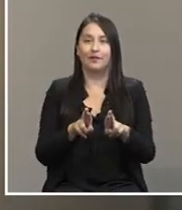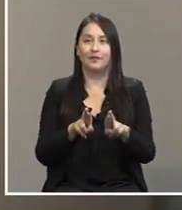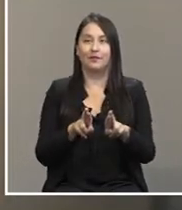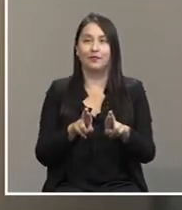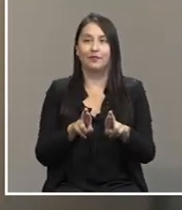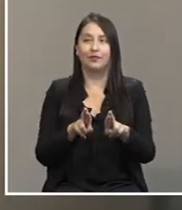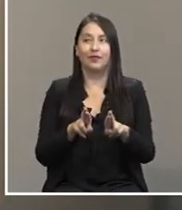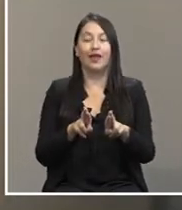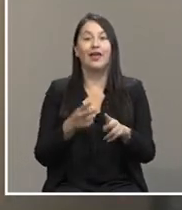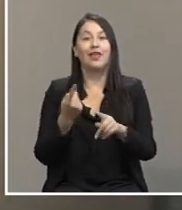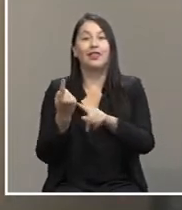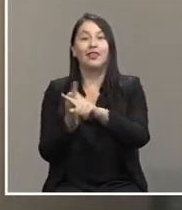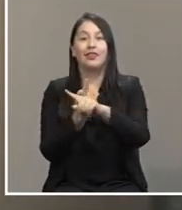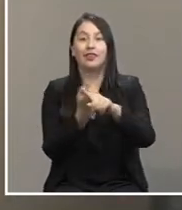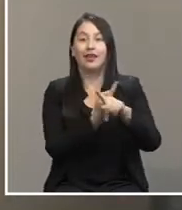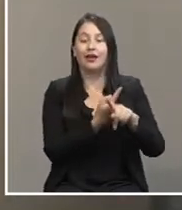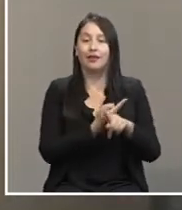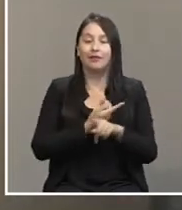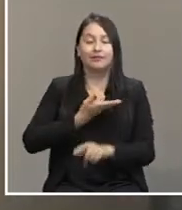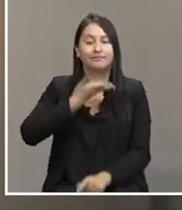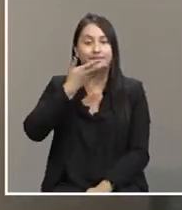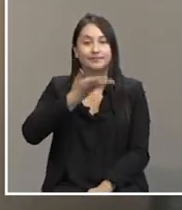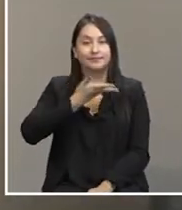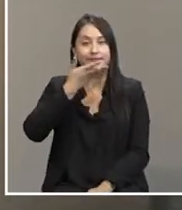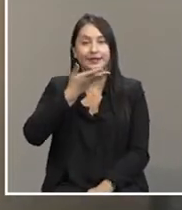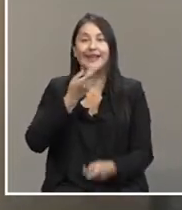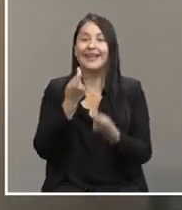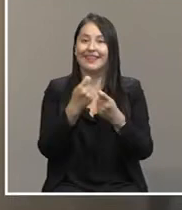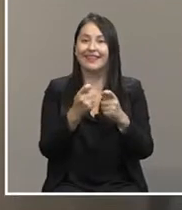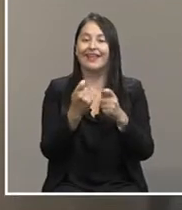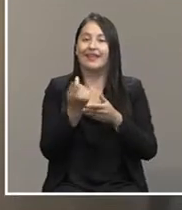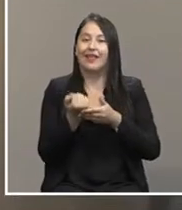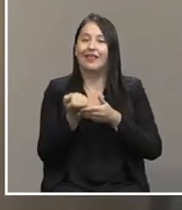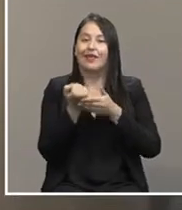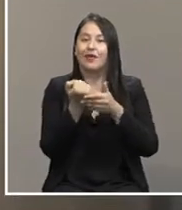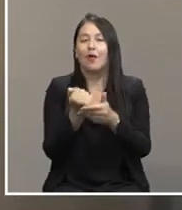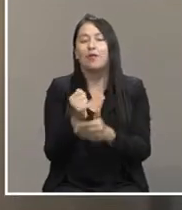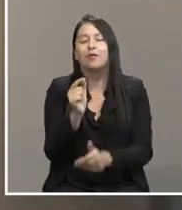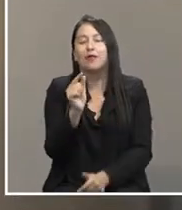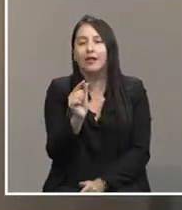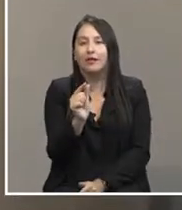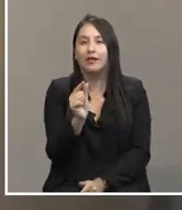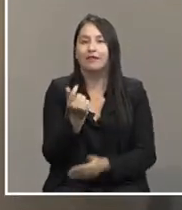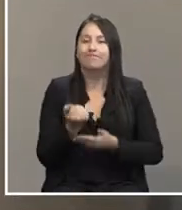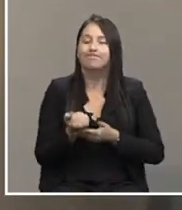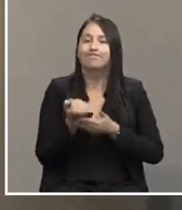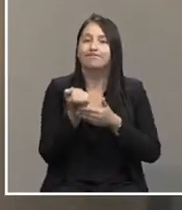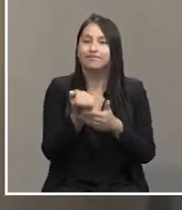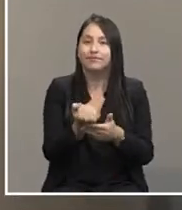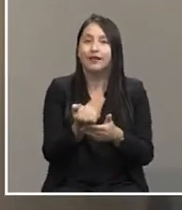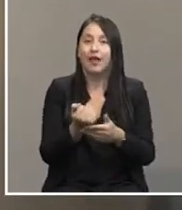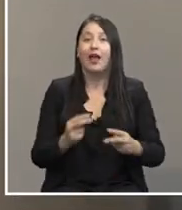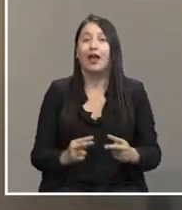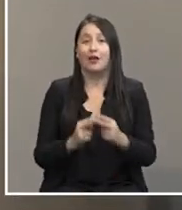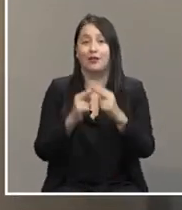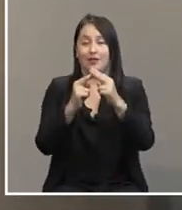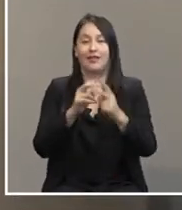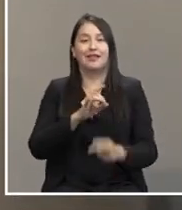de hablarles y de tratar de contribuir con un granito de arena a la construcción del Chile del